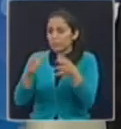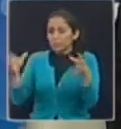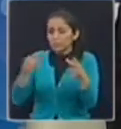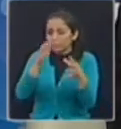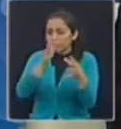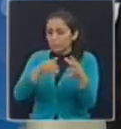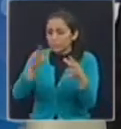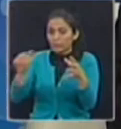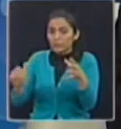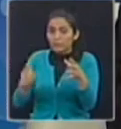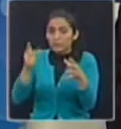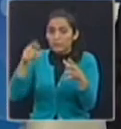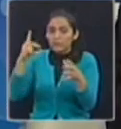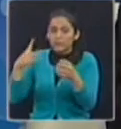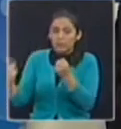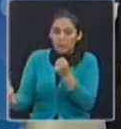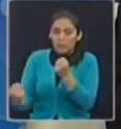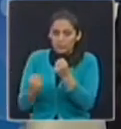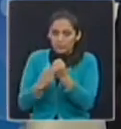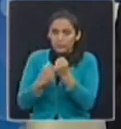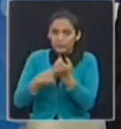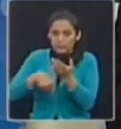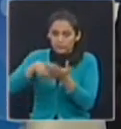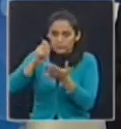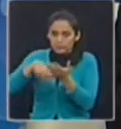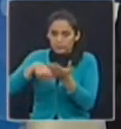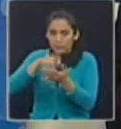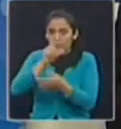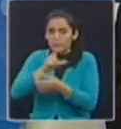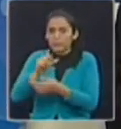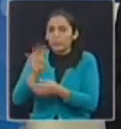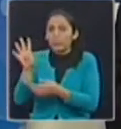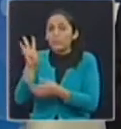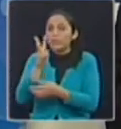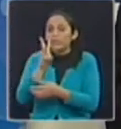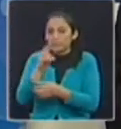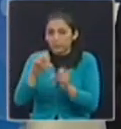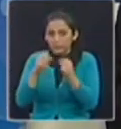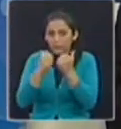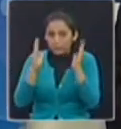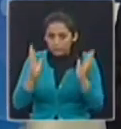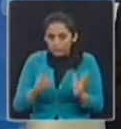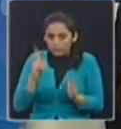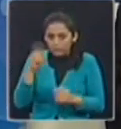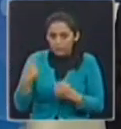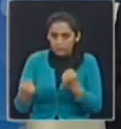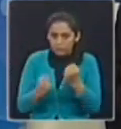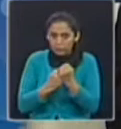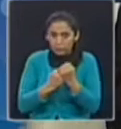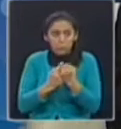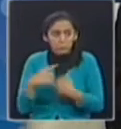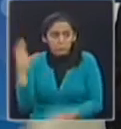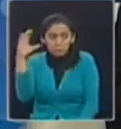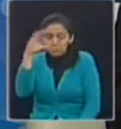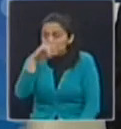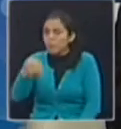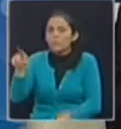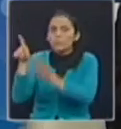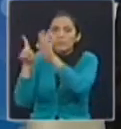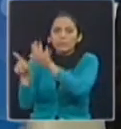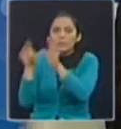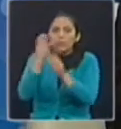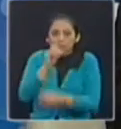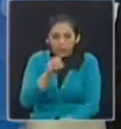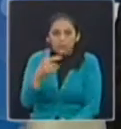era 46 asambleístas. Nosotros presentamos las firmas de 60 asambleístas, por lo tanto, está cumplida la primera parte del